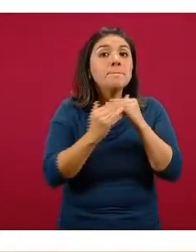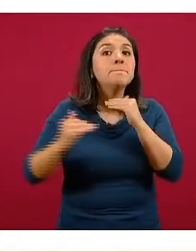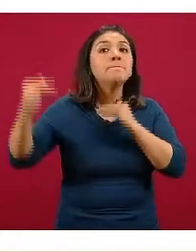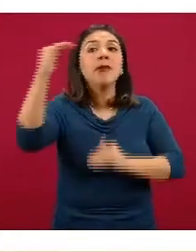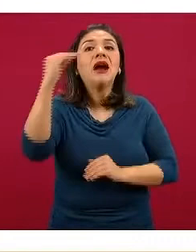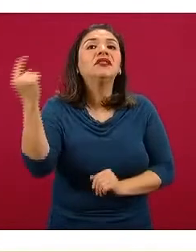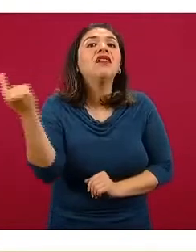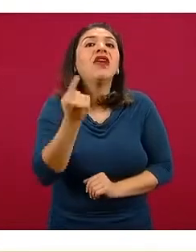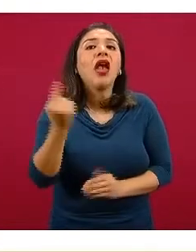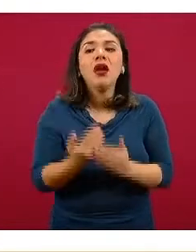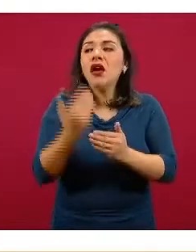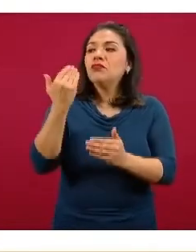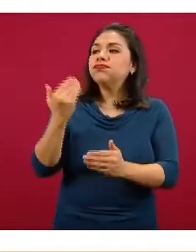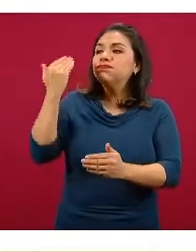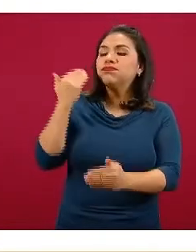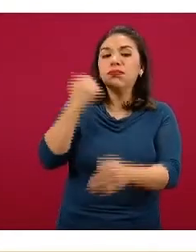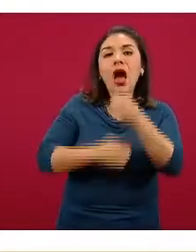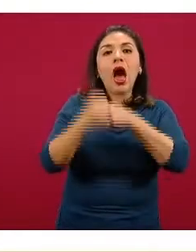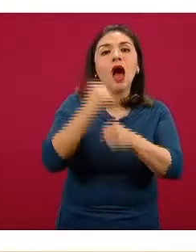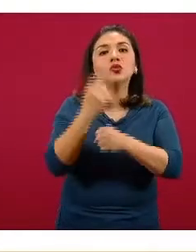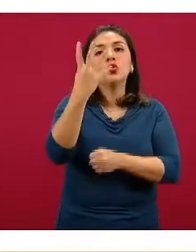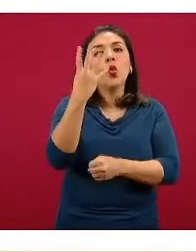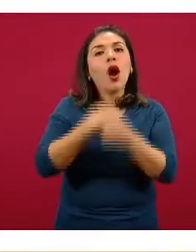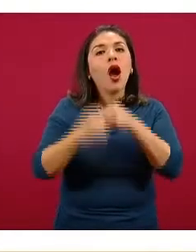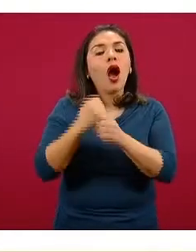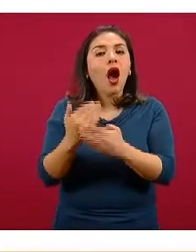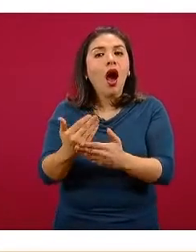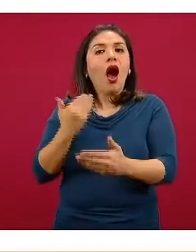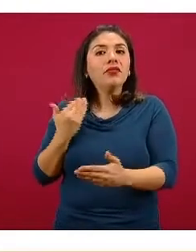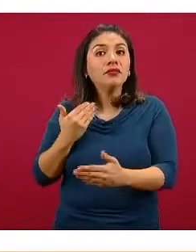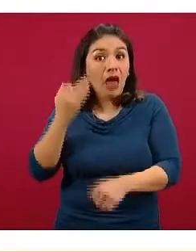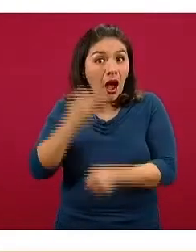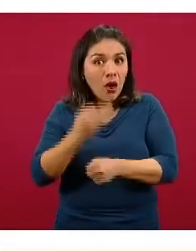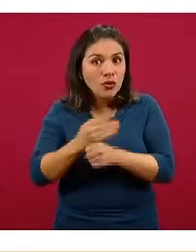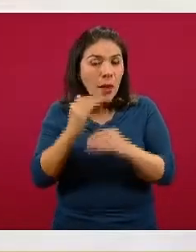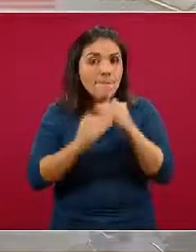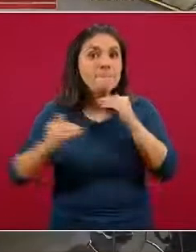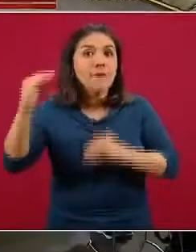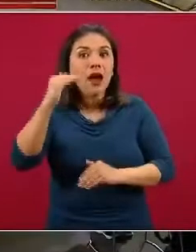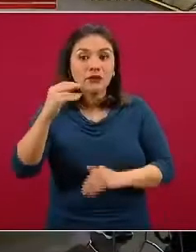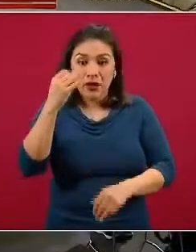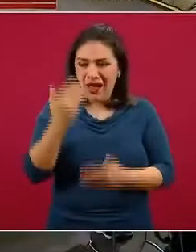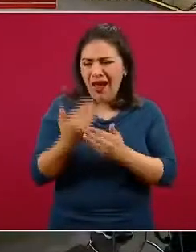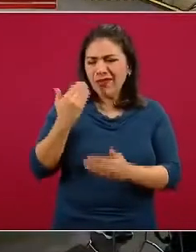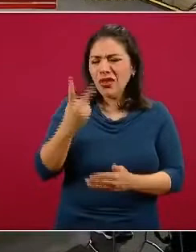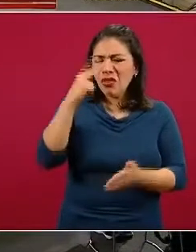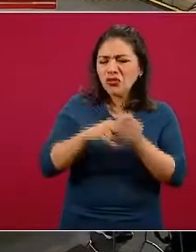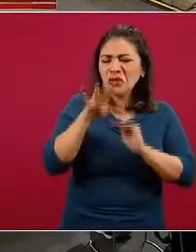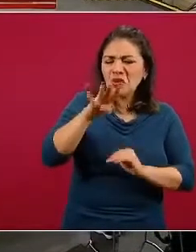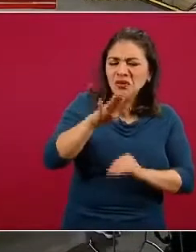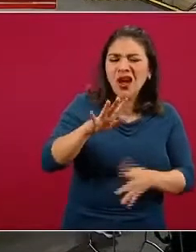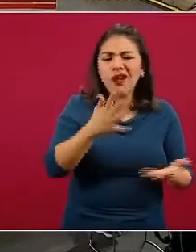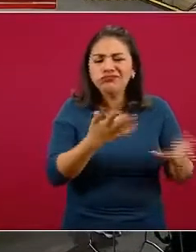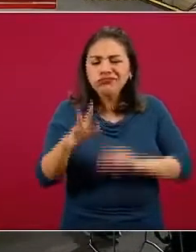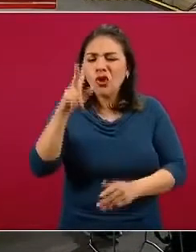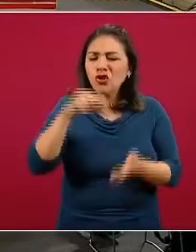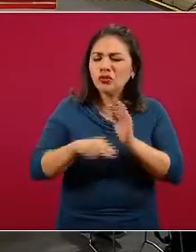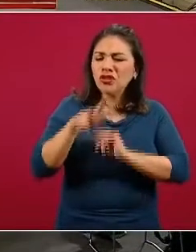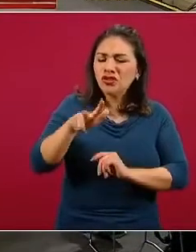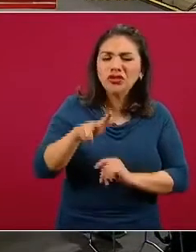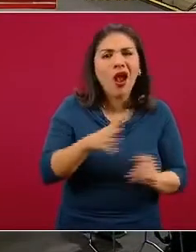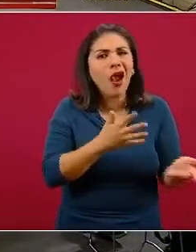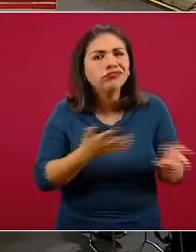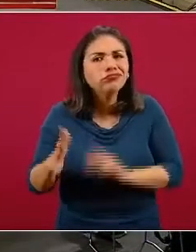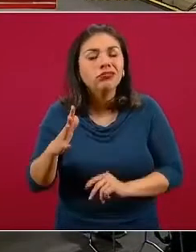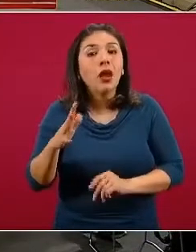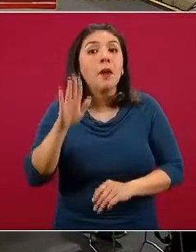había logrado en temporadas previas. Es mayor que el 2019 y 2018, pero es